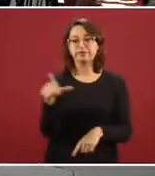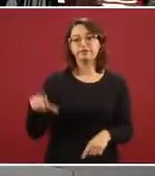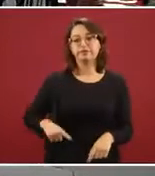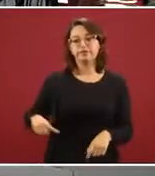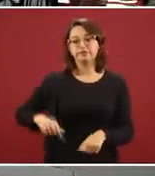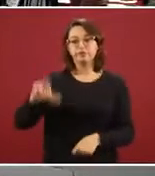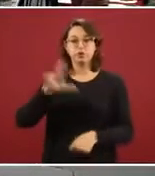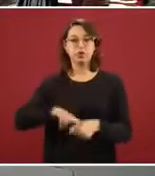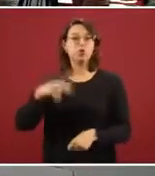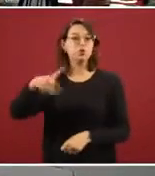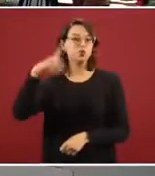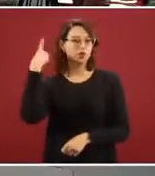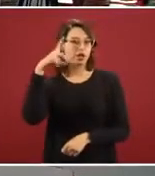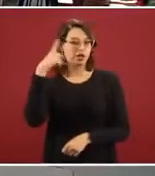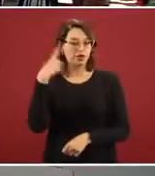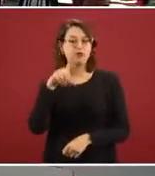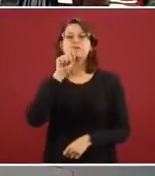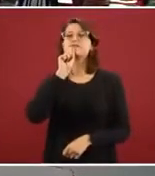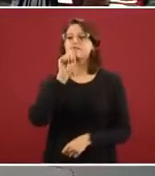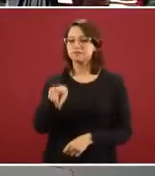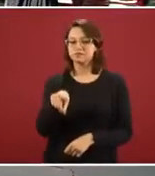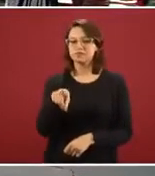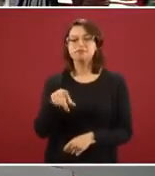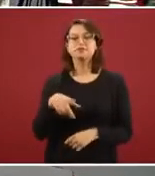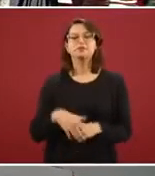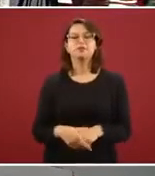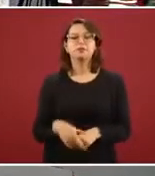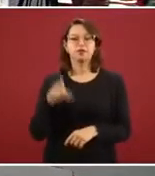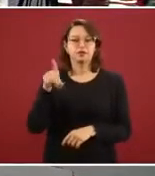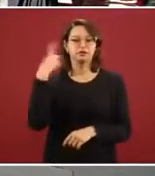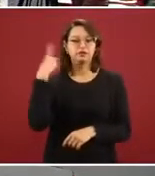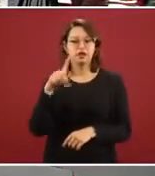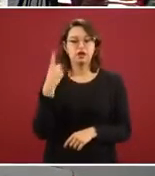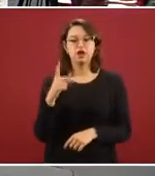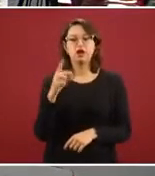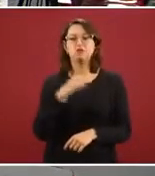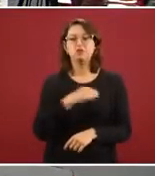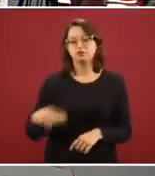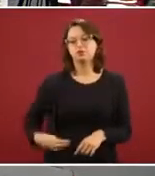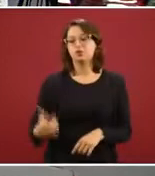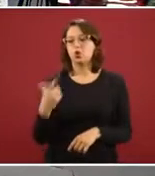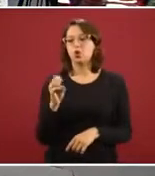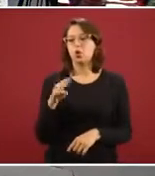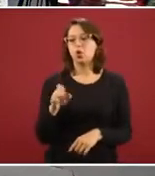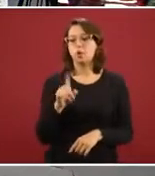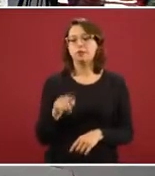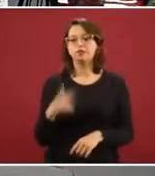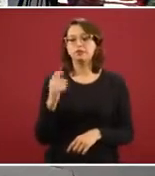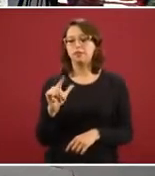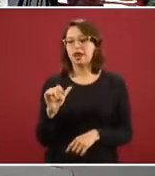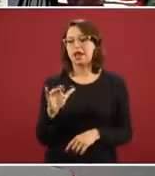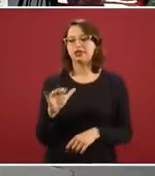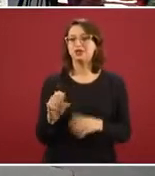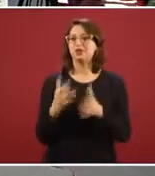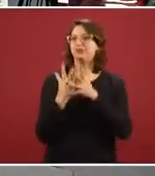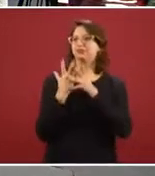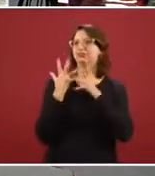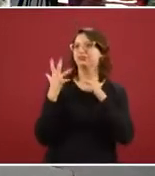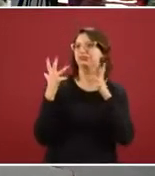hay un hospital en goles' palacio el enorme